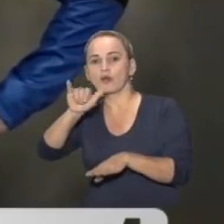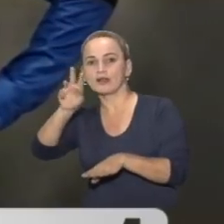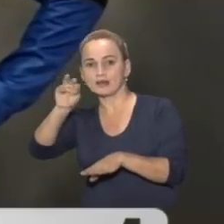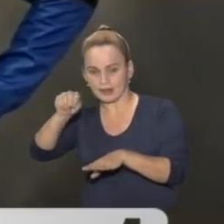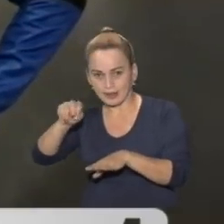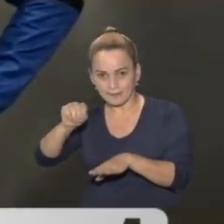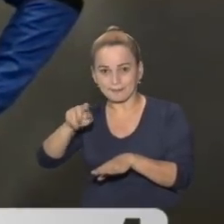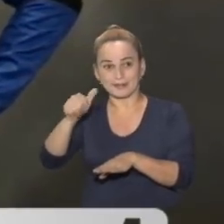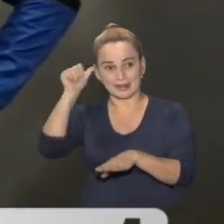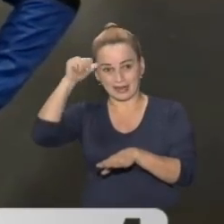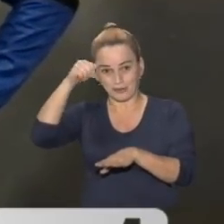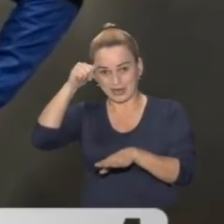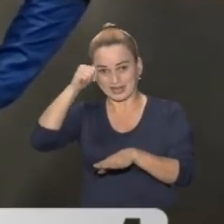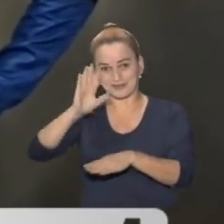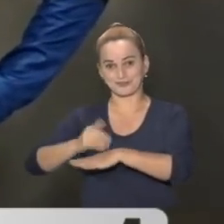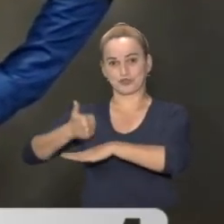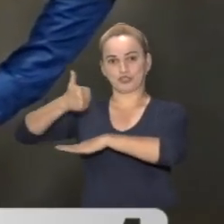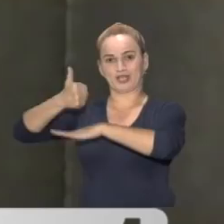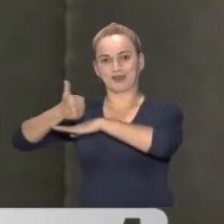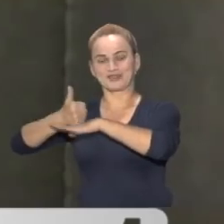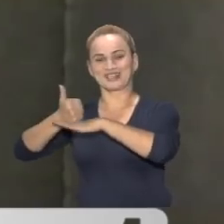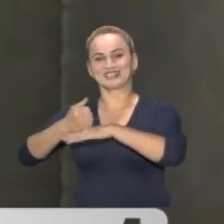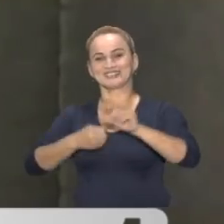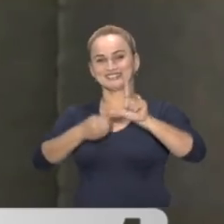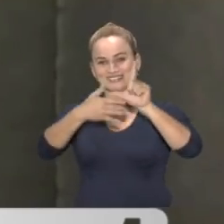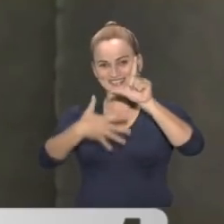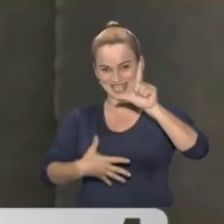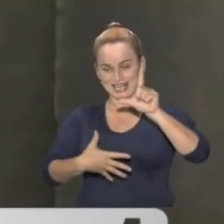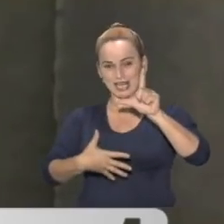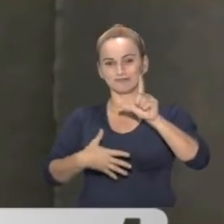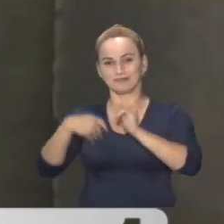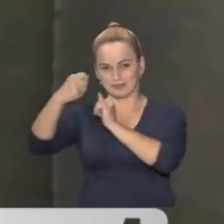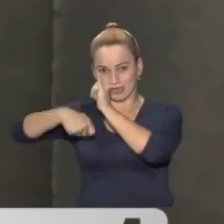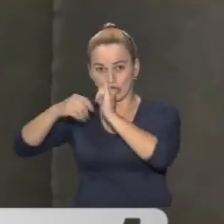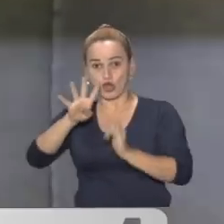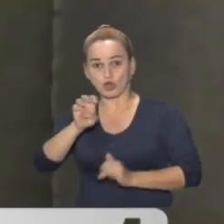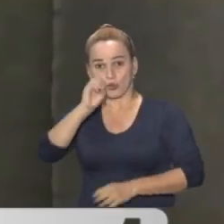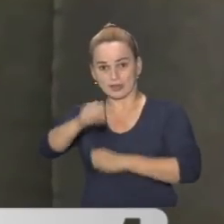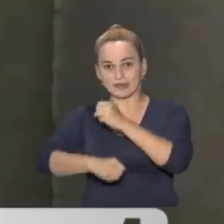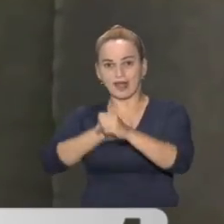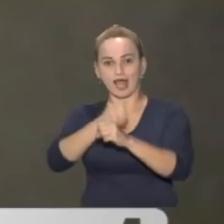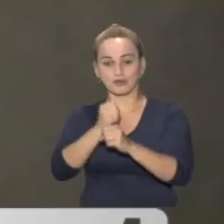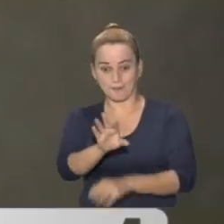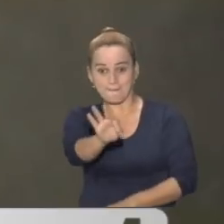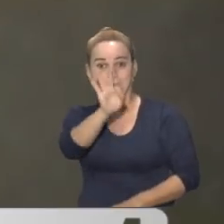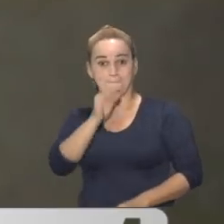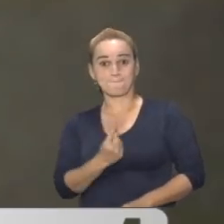quien interpretó al legendario Capitán Kirk de la serie Star Trek. A los 90 años se convertirá en la